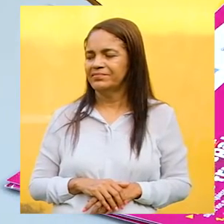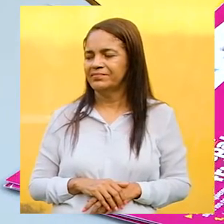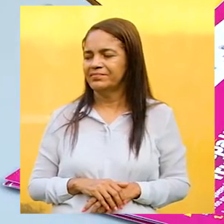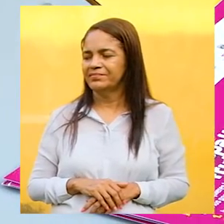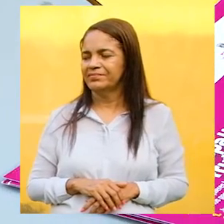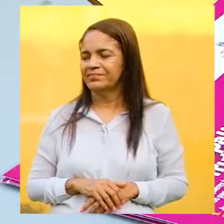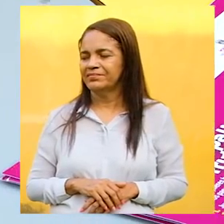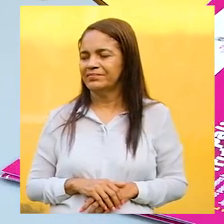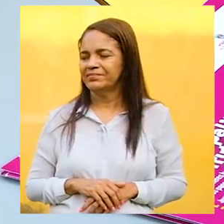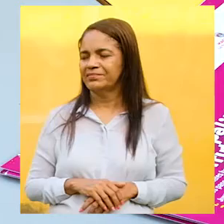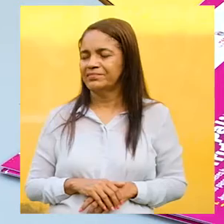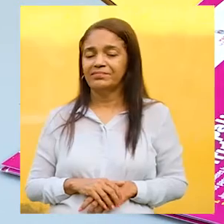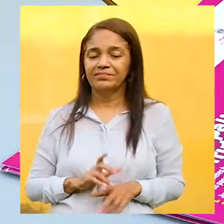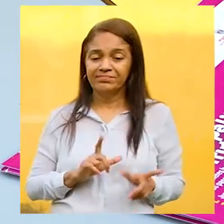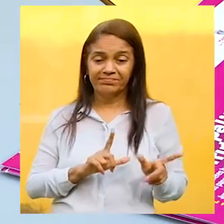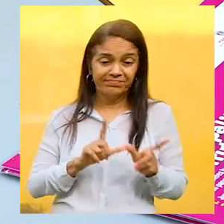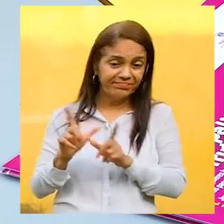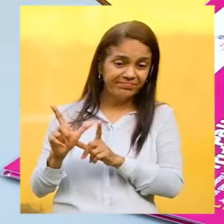¿Listo?